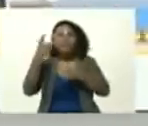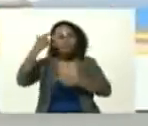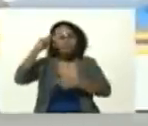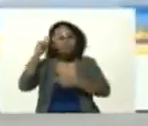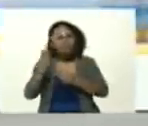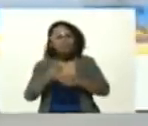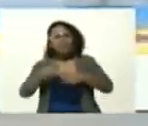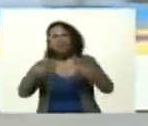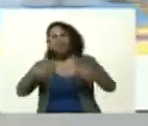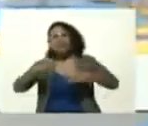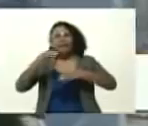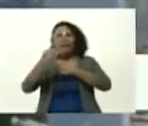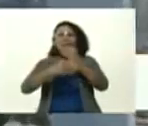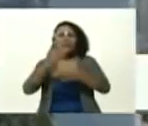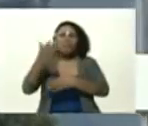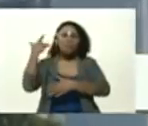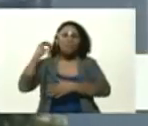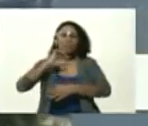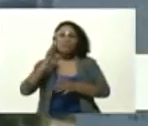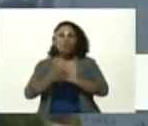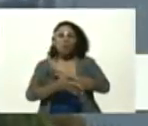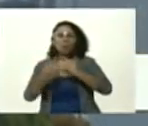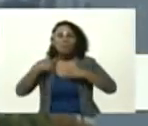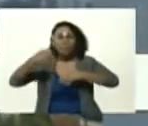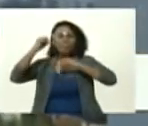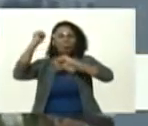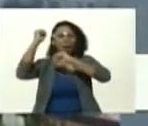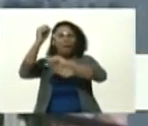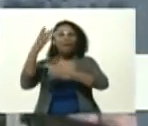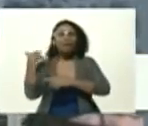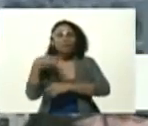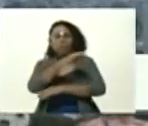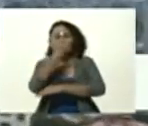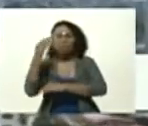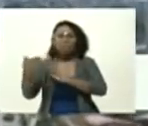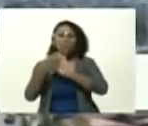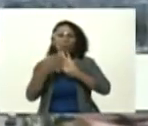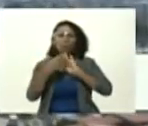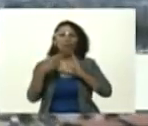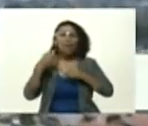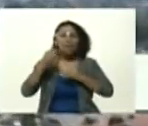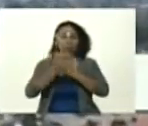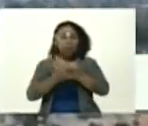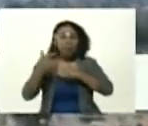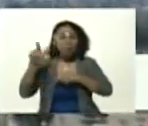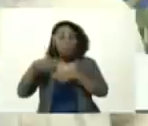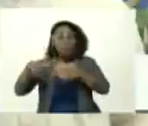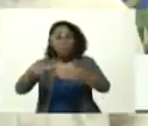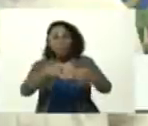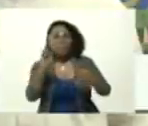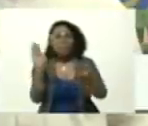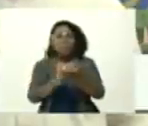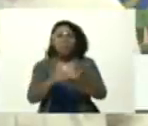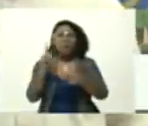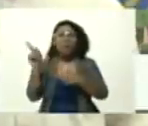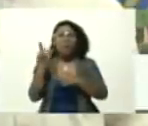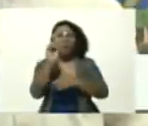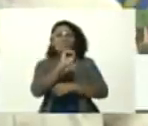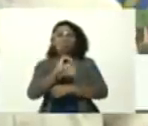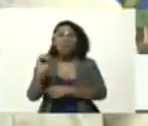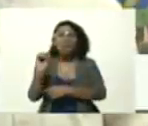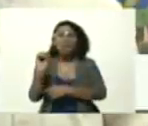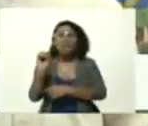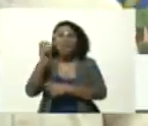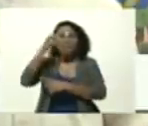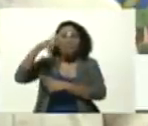daño que hizo la Guarimba a nuestro municipio Iribarren y a nuestro Barquisimeto. Sobre todo en estos sectores ubicados al oeste de la